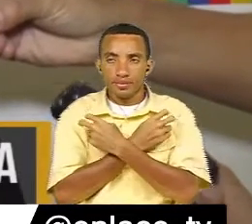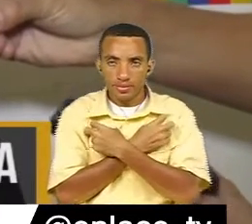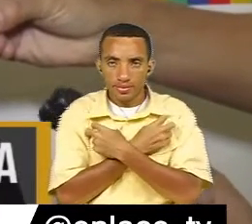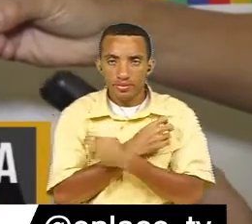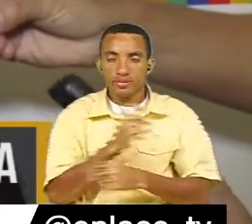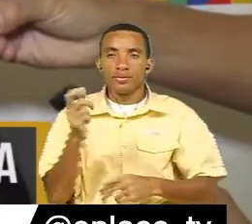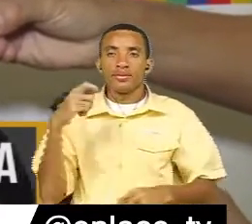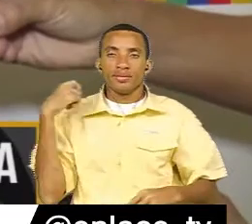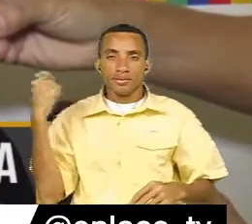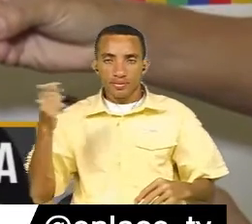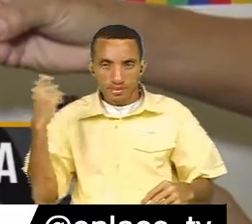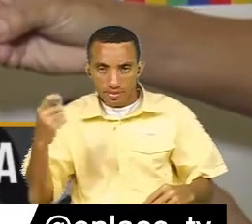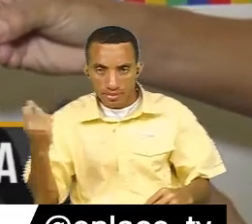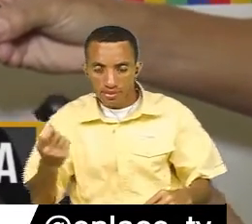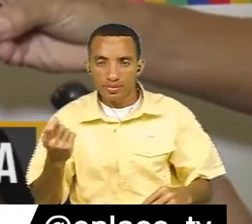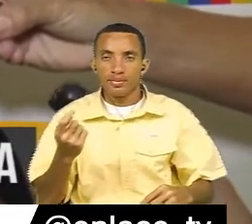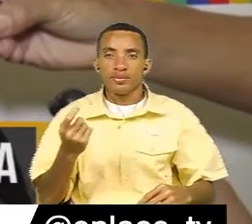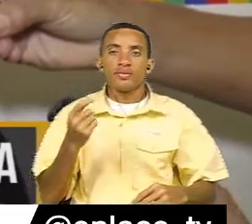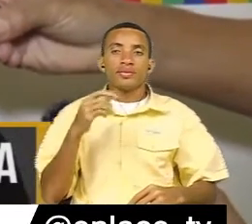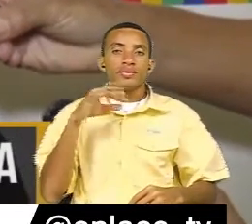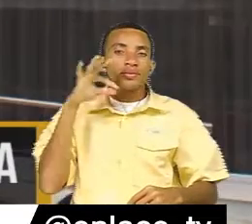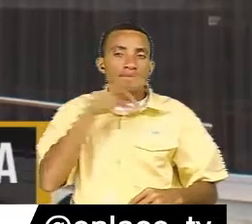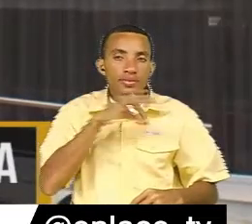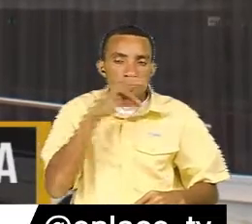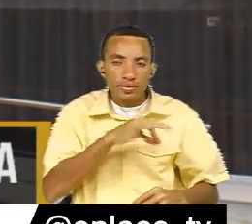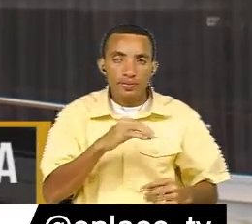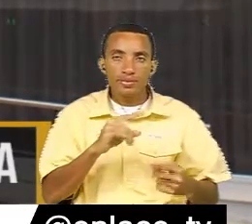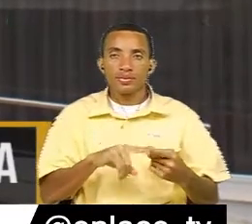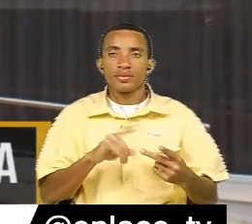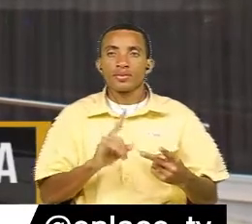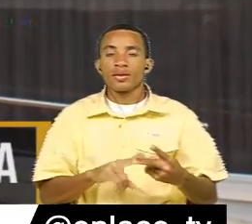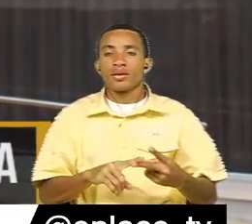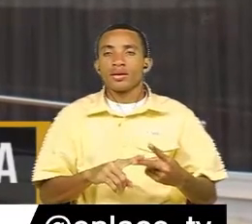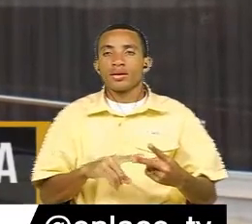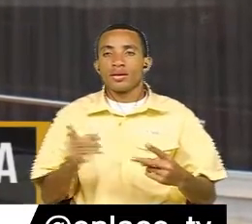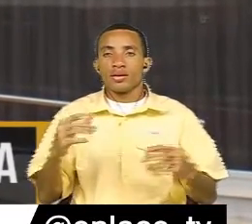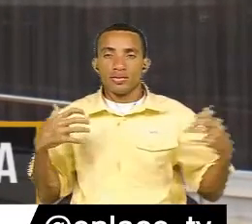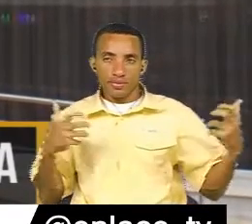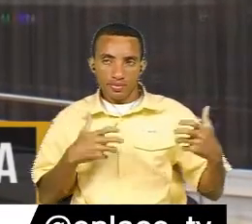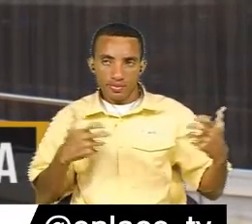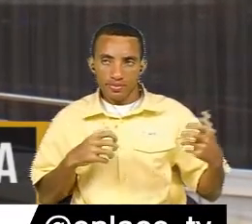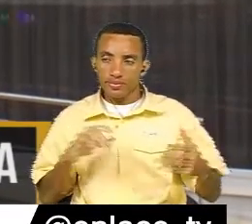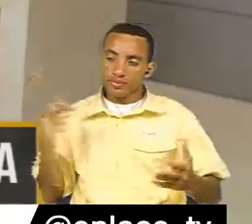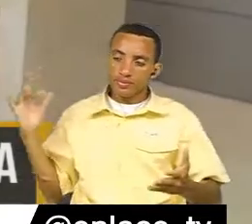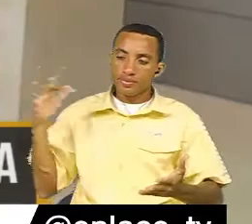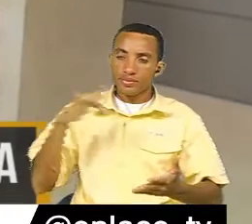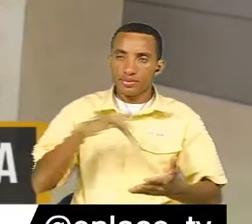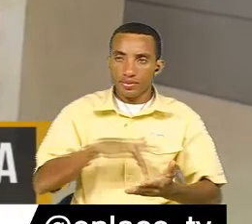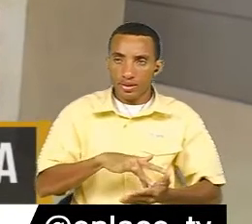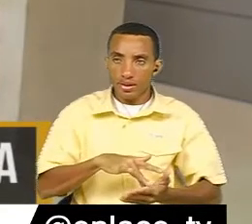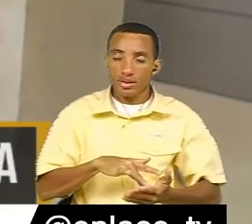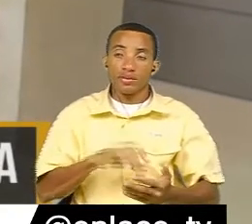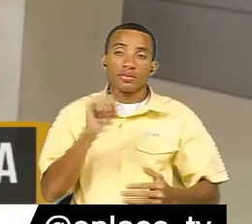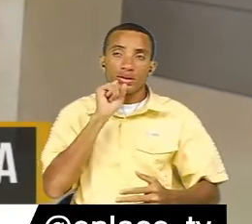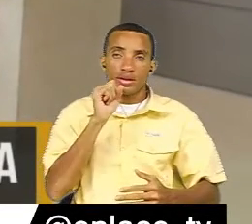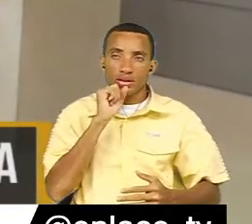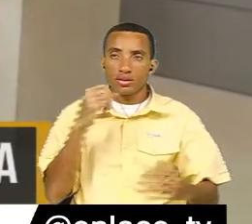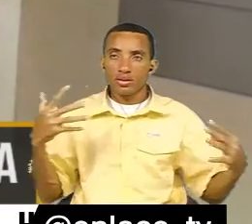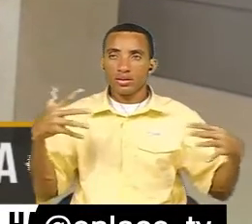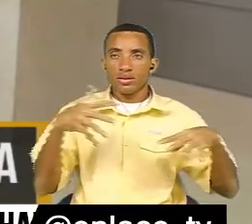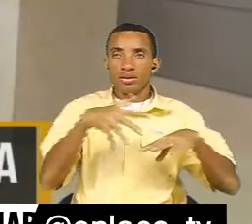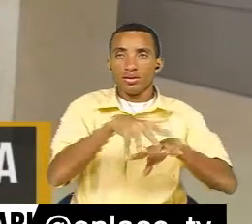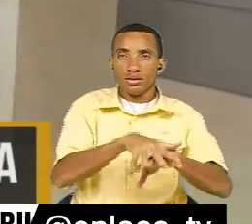Villavicencio, en Valledupar. Y llegamos a Barranca Bermeja porque vemos un potencial interesante de combinar segmento